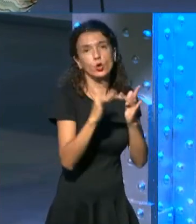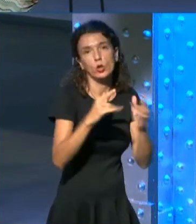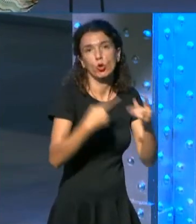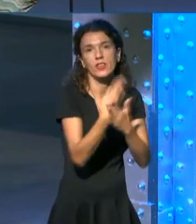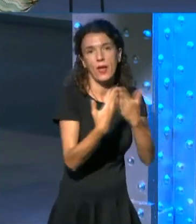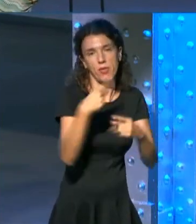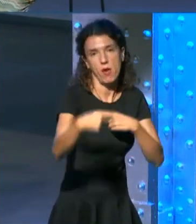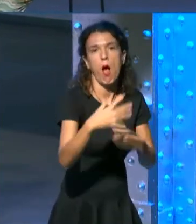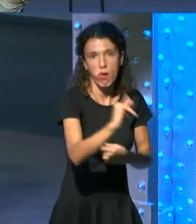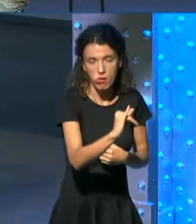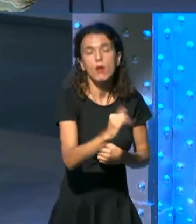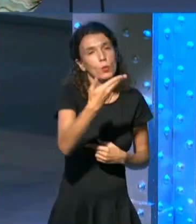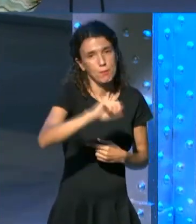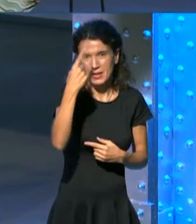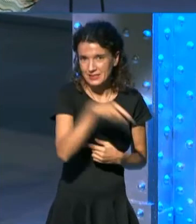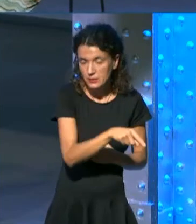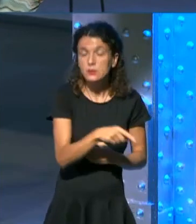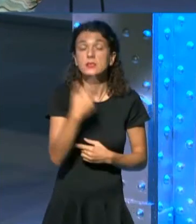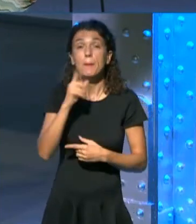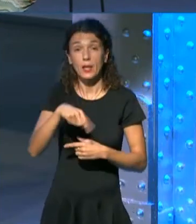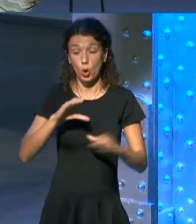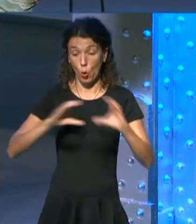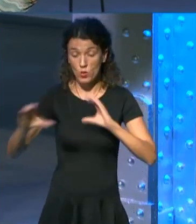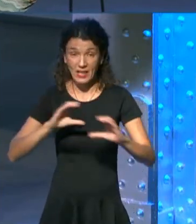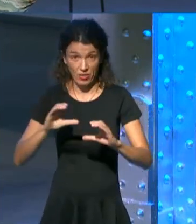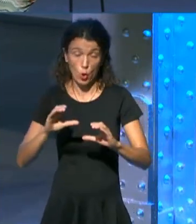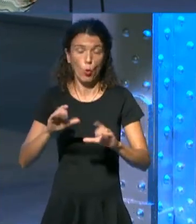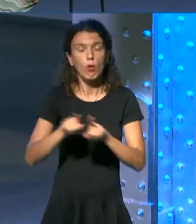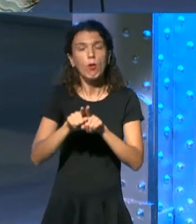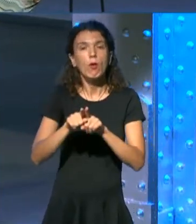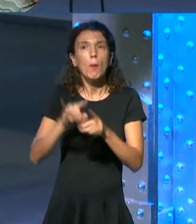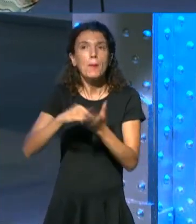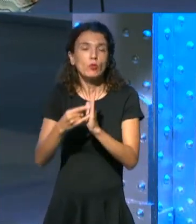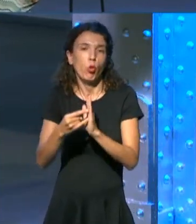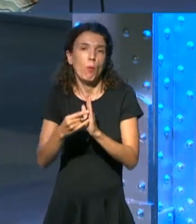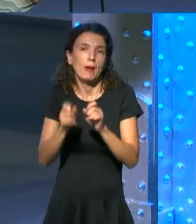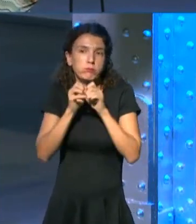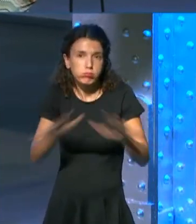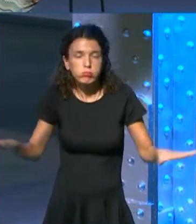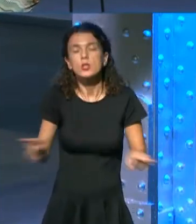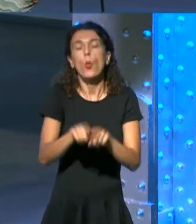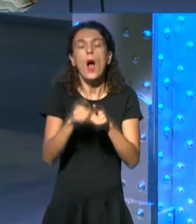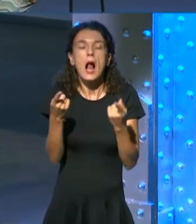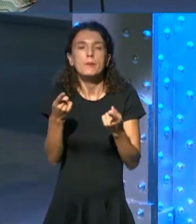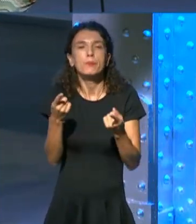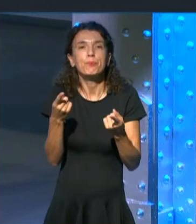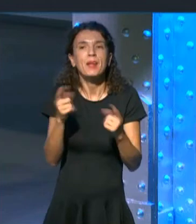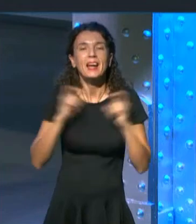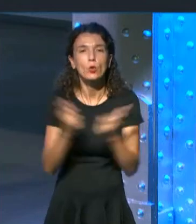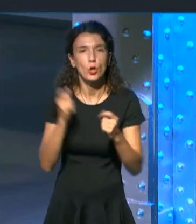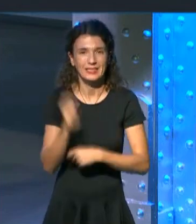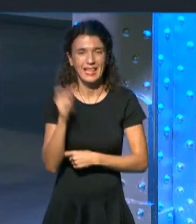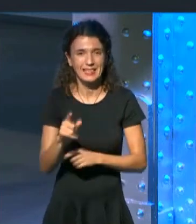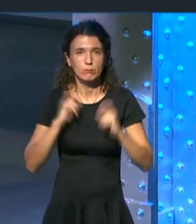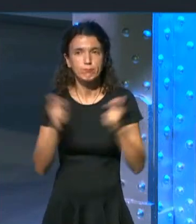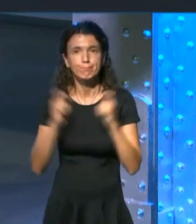Y luego, para organizar esta comunicación, con uno de los métodos más extendidos, lo que se marcan son reuniones periódicas muy establecidas para